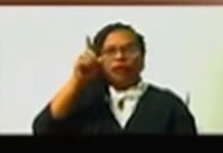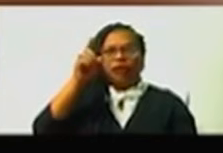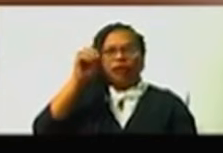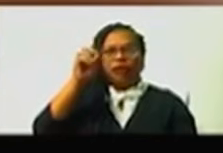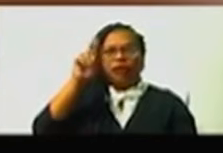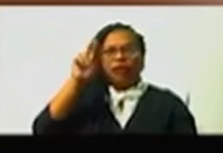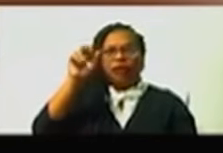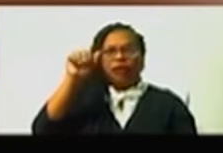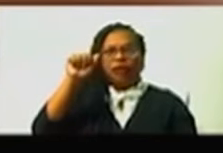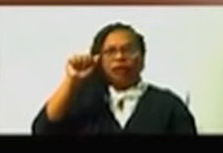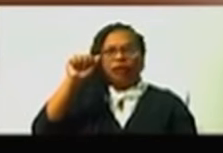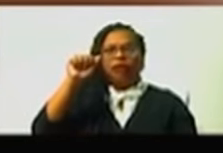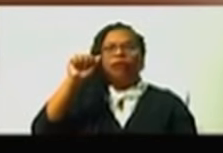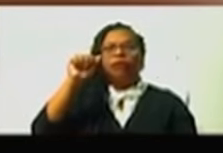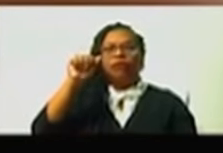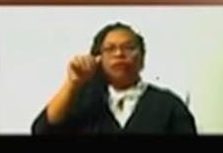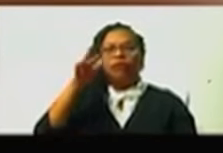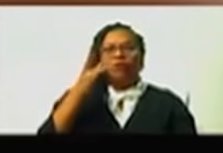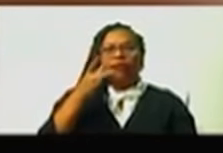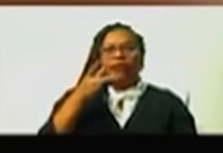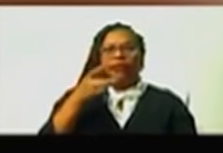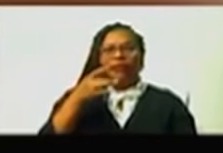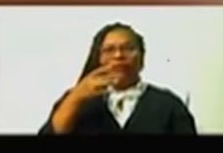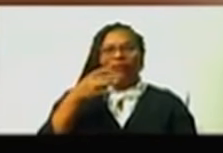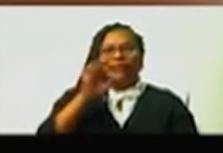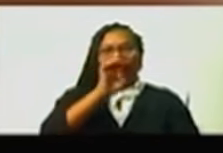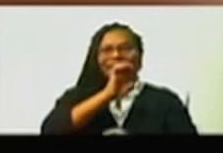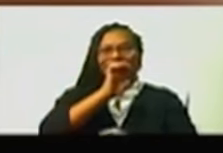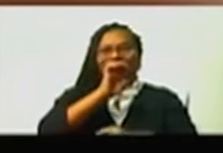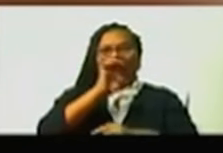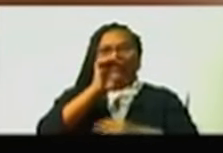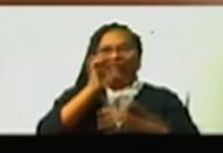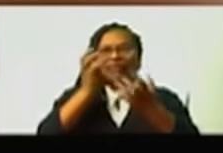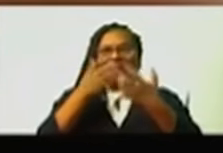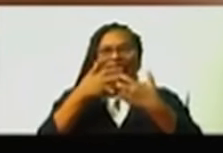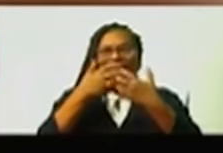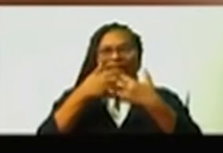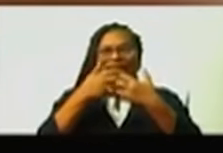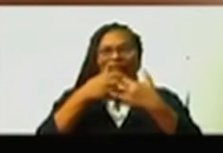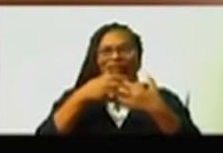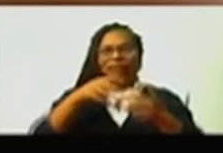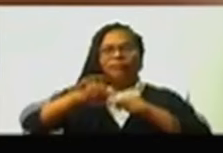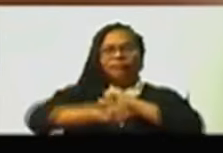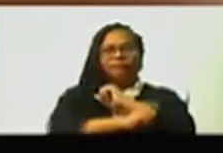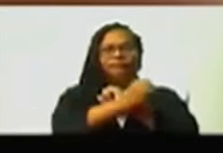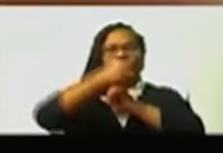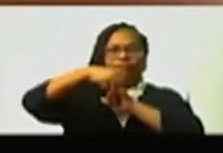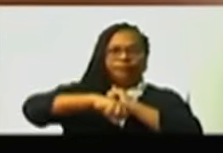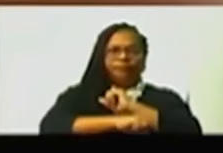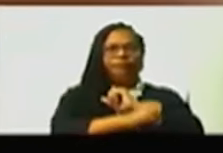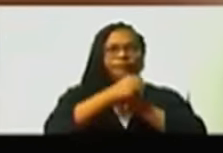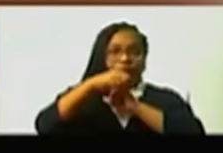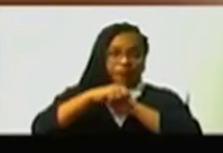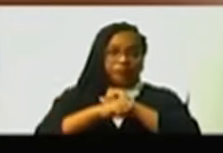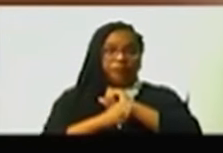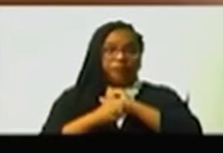de La Colmena, que pertenece a La Galera, que iban a instalar